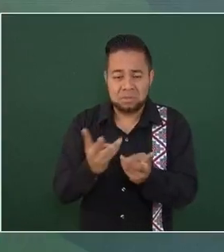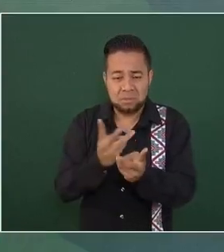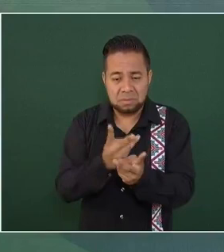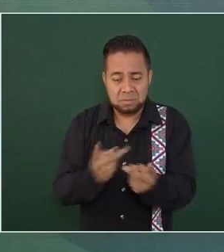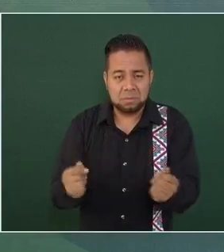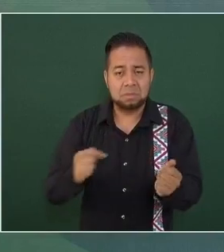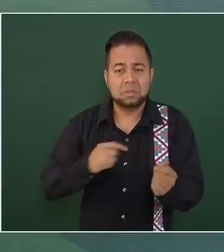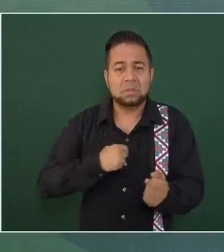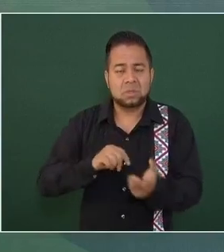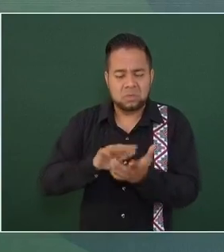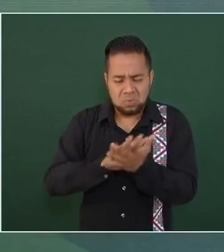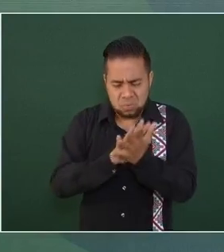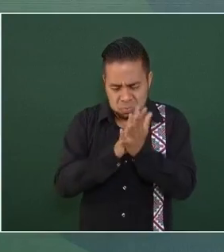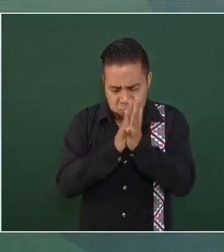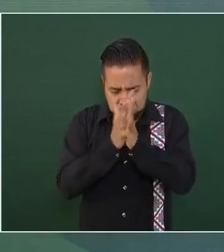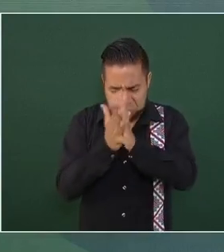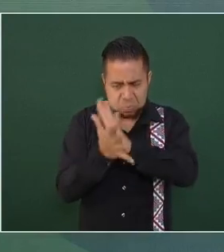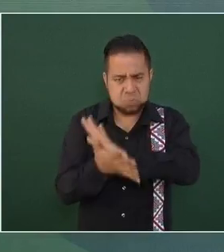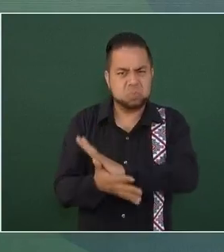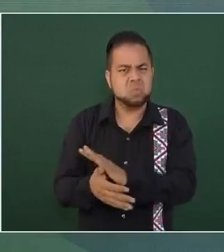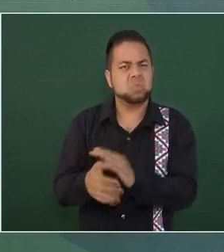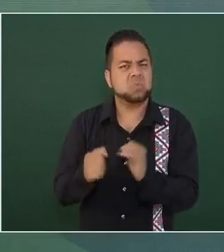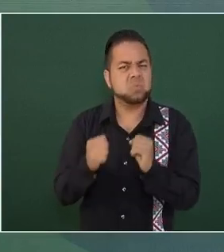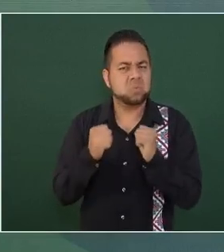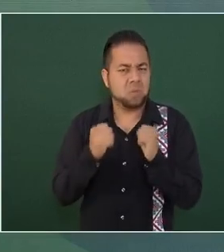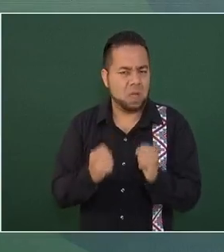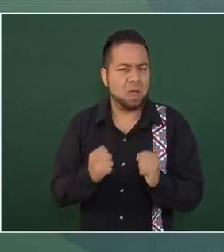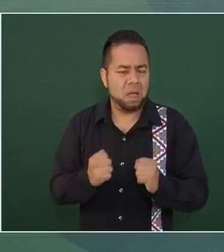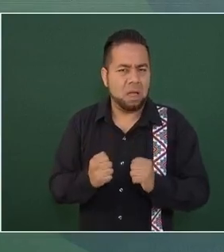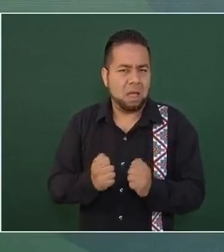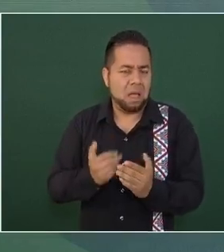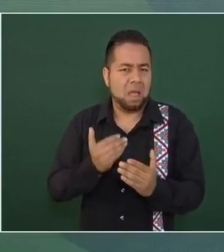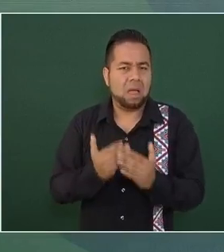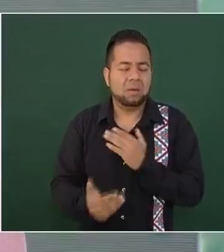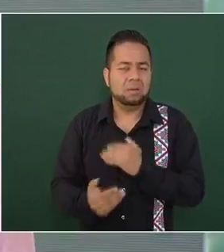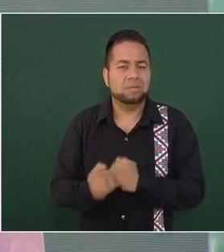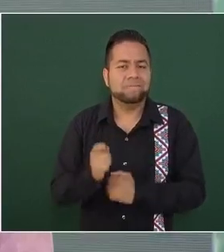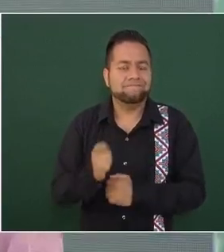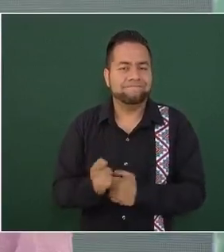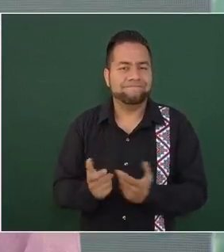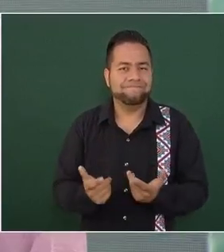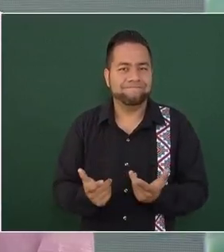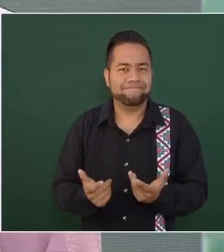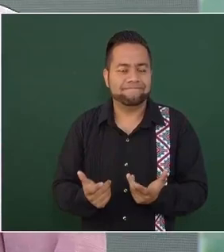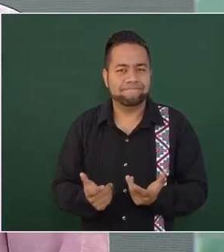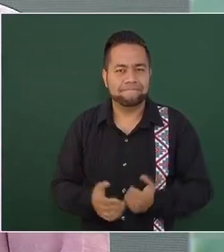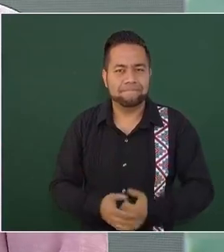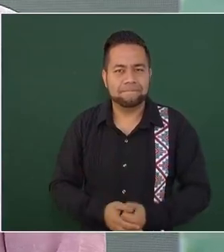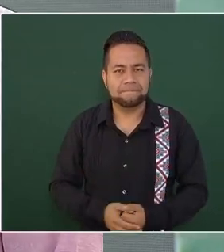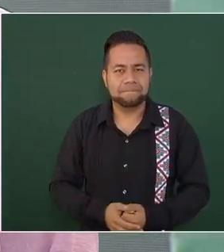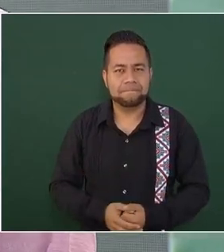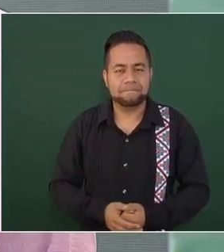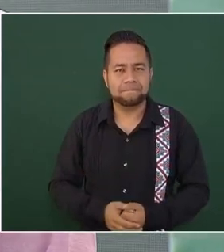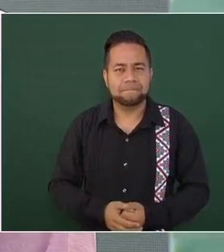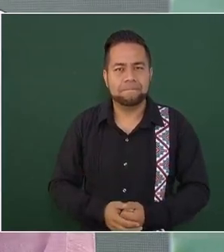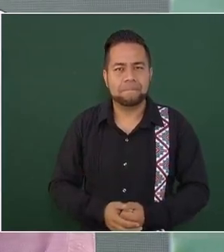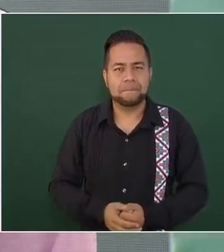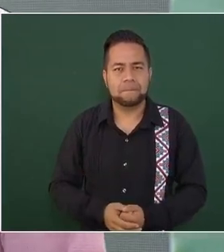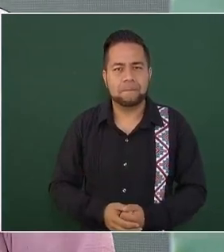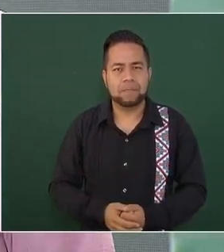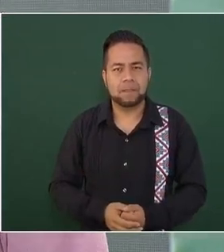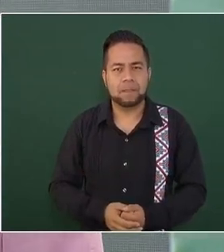una transformación profunda y afortunadamente pues se están haciendo las cosas